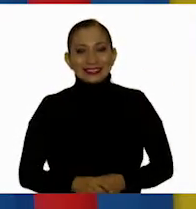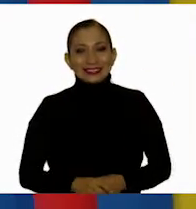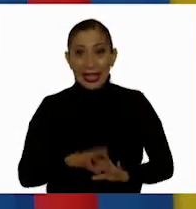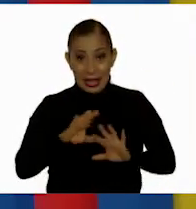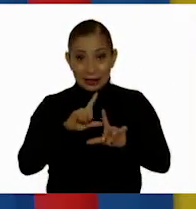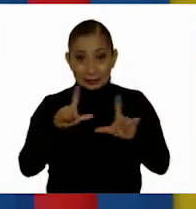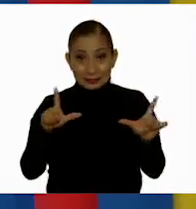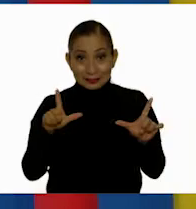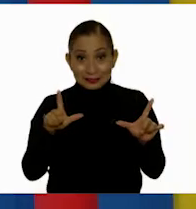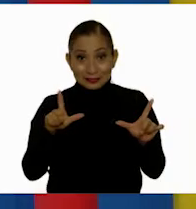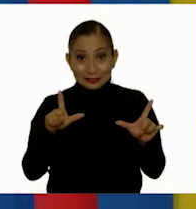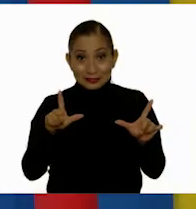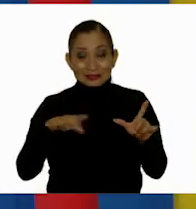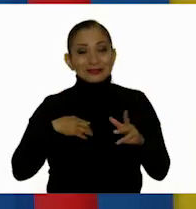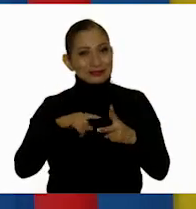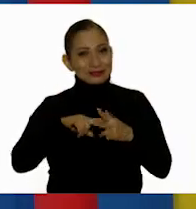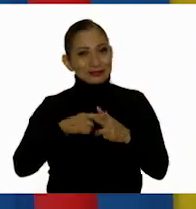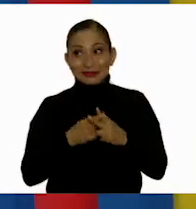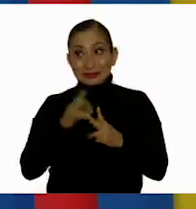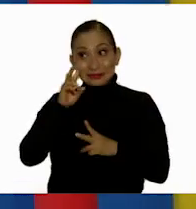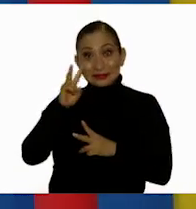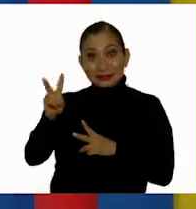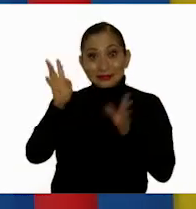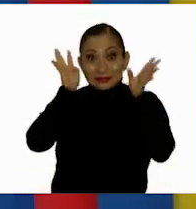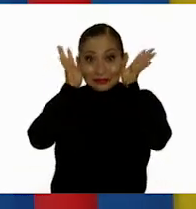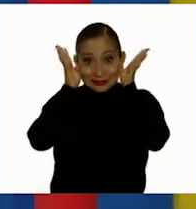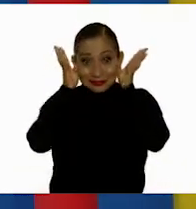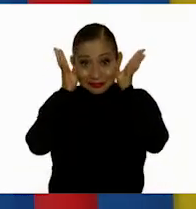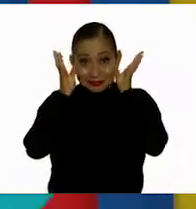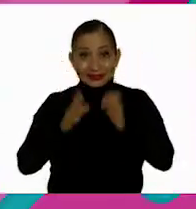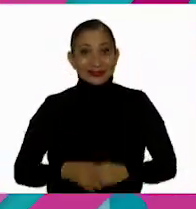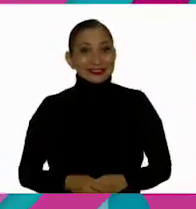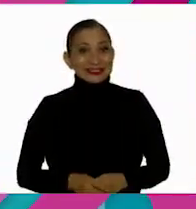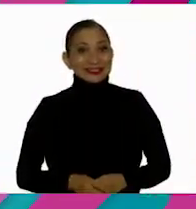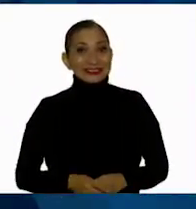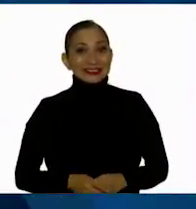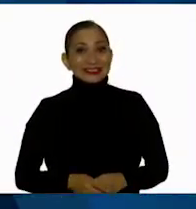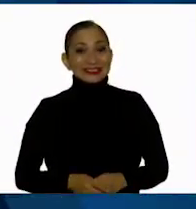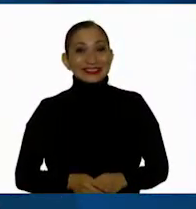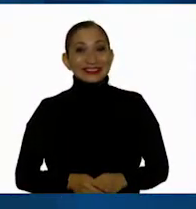están listos? Vamos con Ajo Listo y comenzamos.